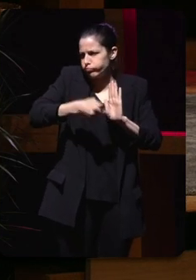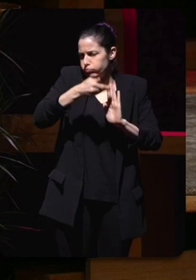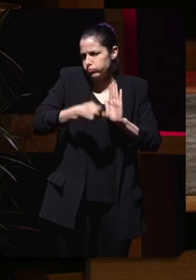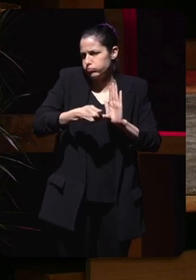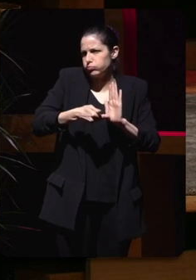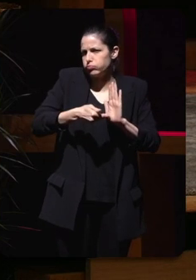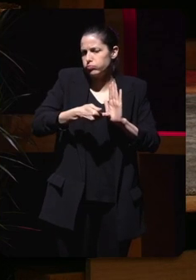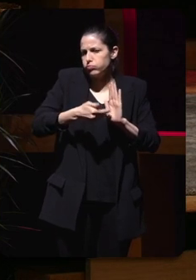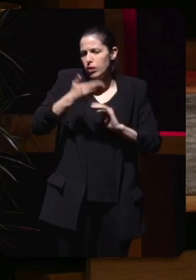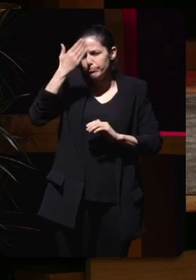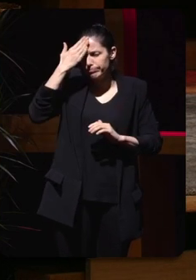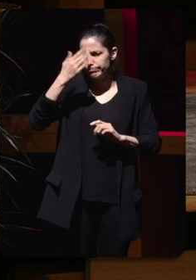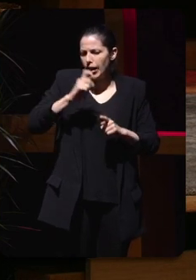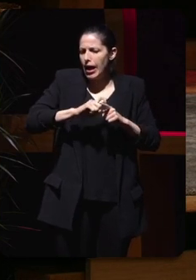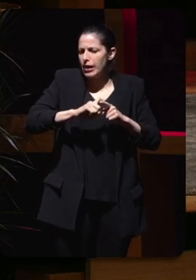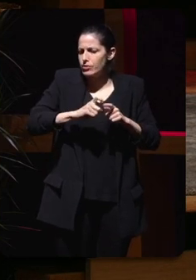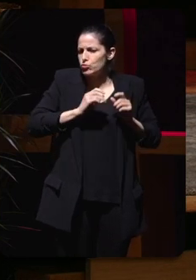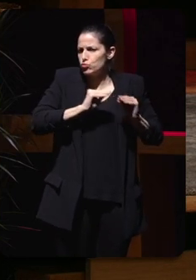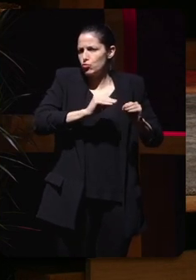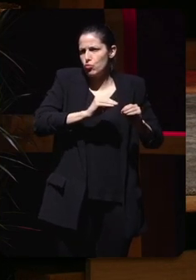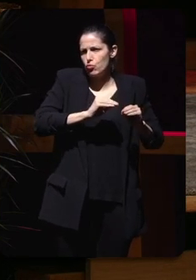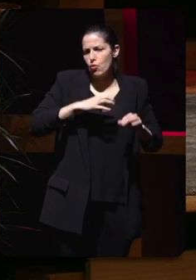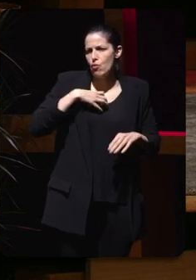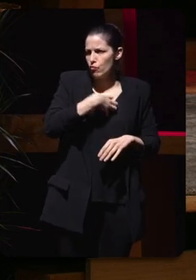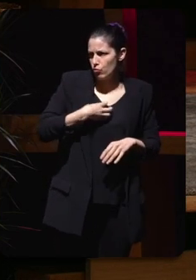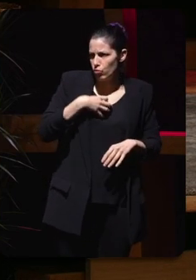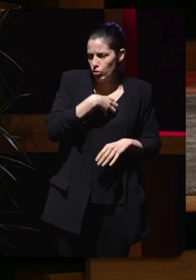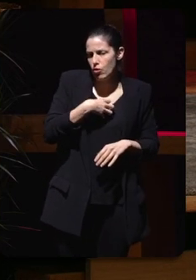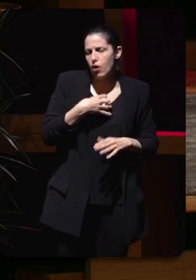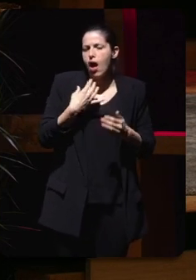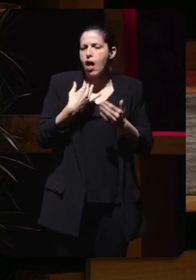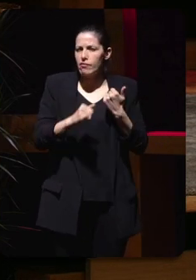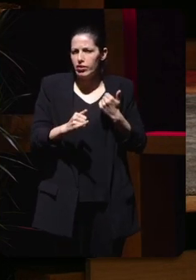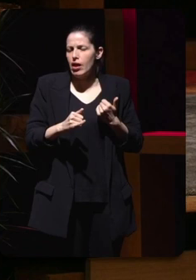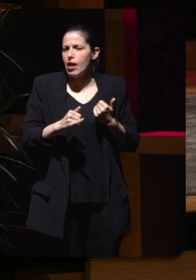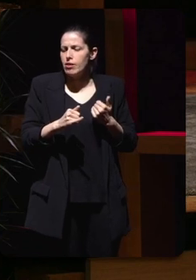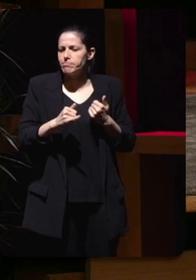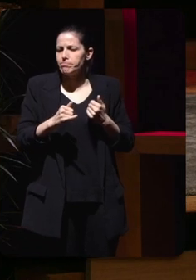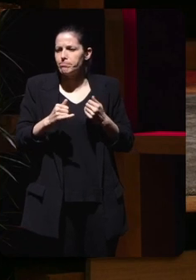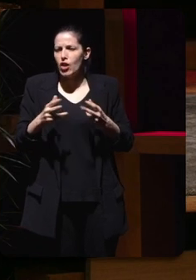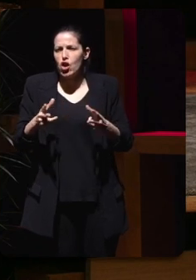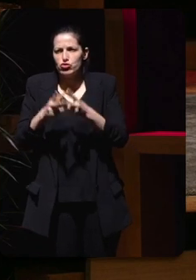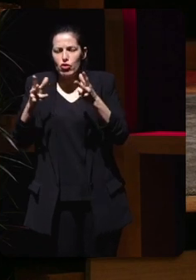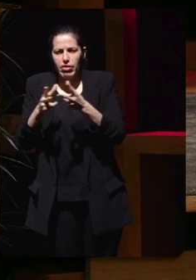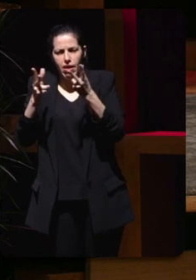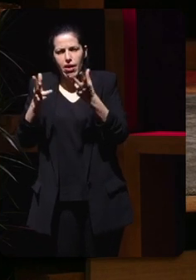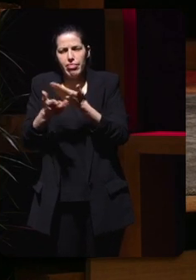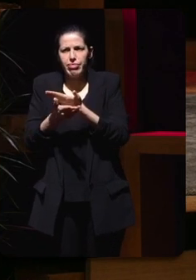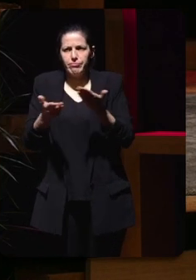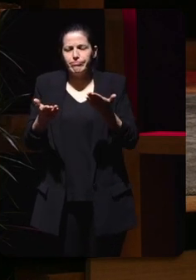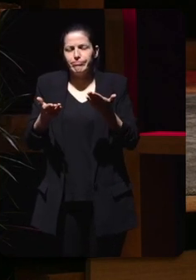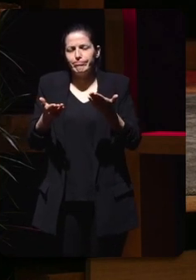indispensables y que caracterizan a su función, pues está claro que contribuyas a la creación de esa sociedad, ¿no? De esa sociedad, digo,